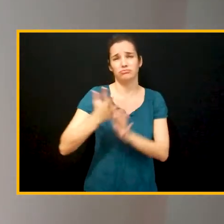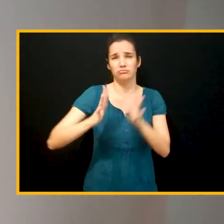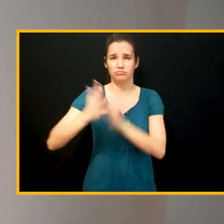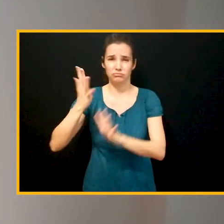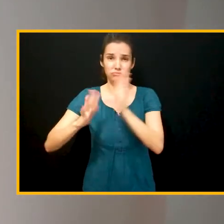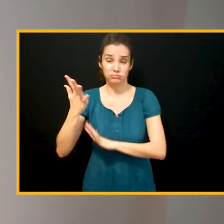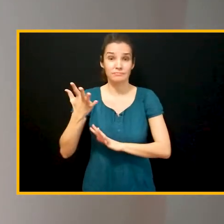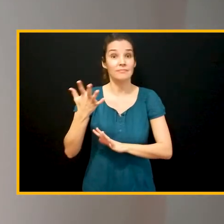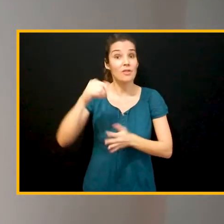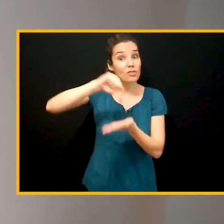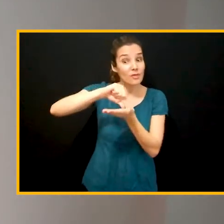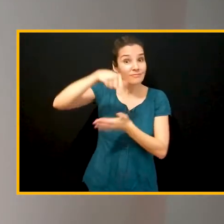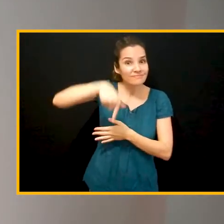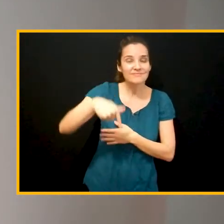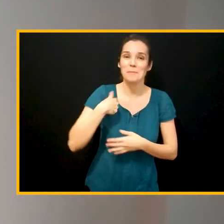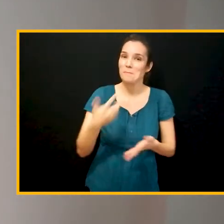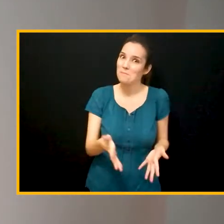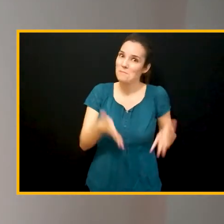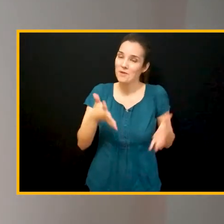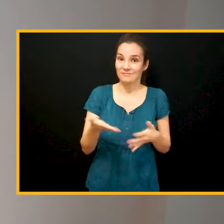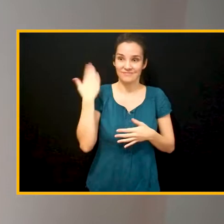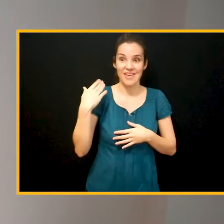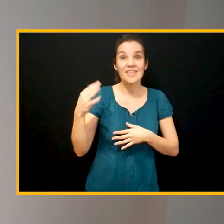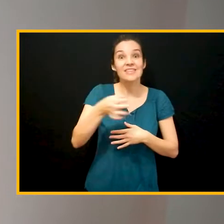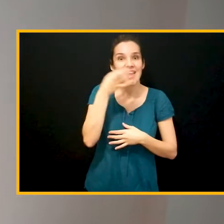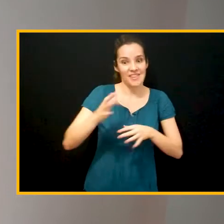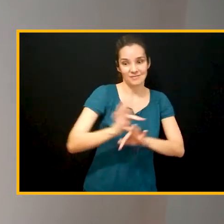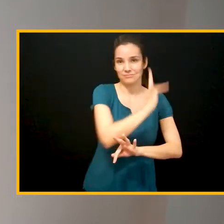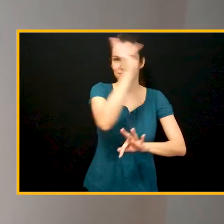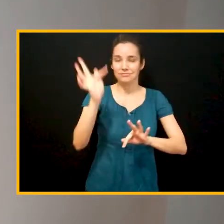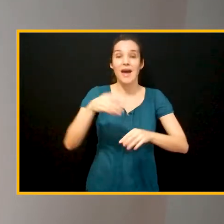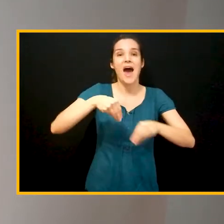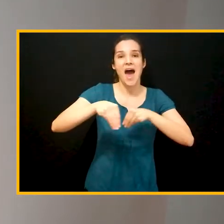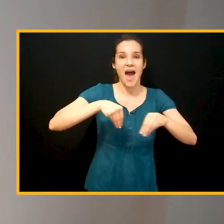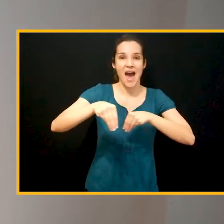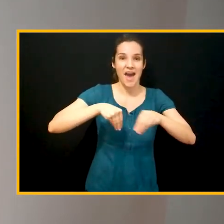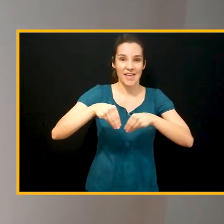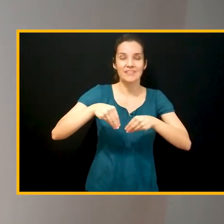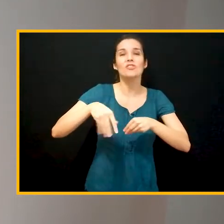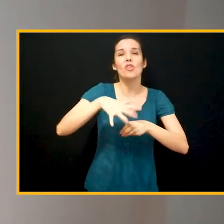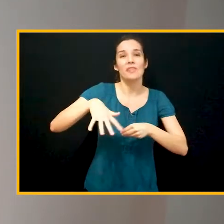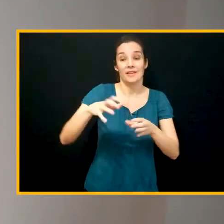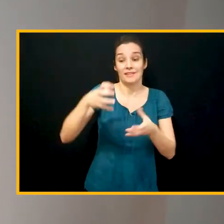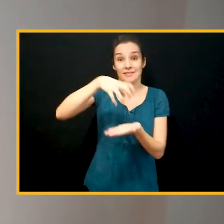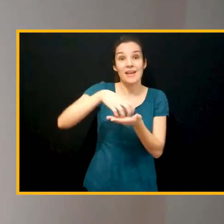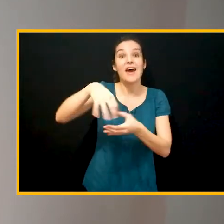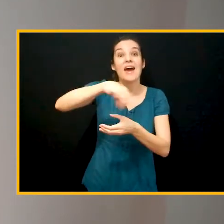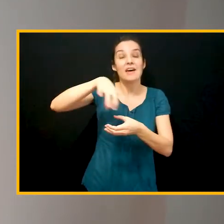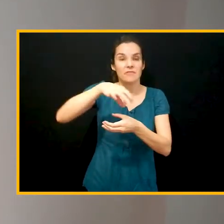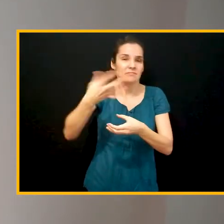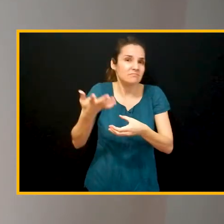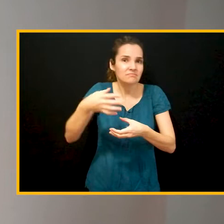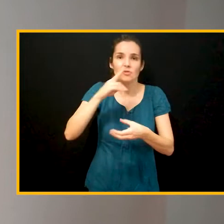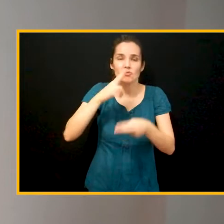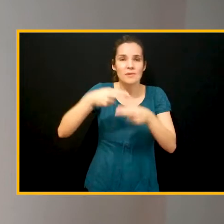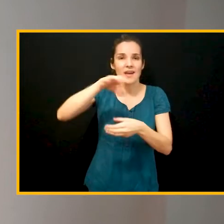Alejandría me está gustando mucho. Ayer pasé la tarde jugando al ajedrez en un café. No sé muy bien por qué lo llaman así, porque aquí todo el